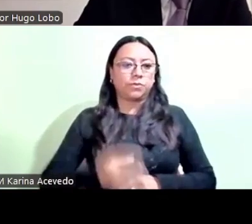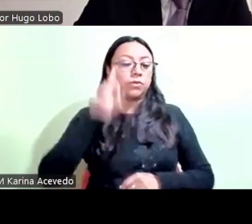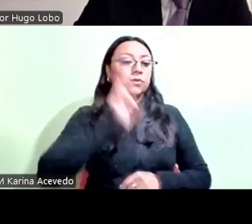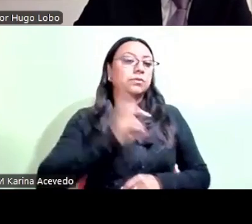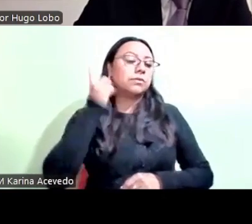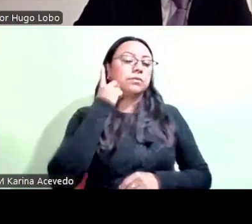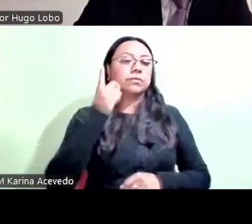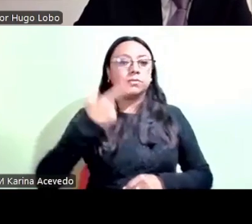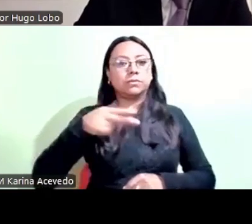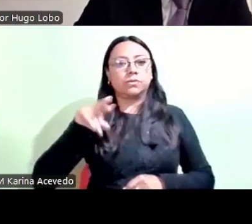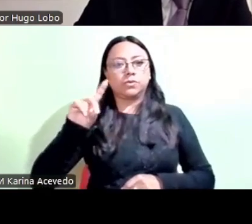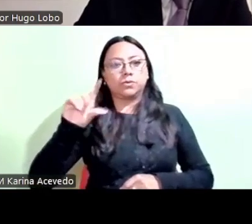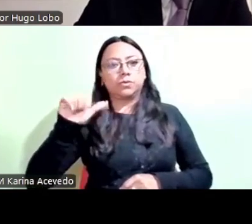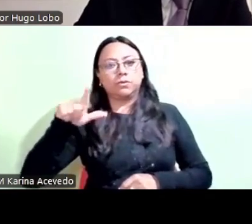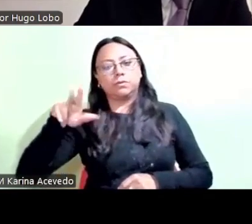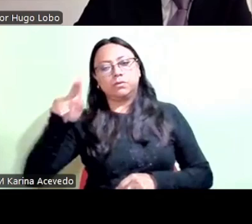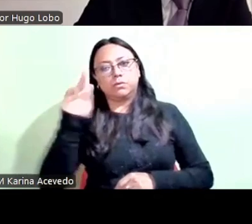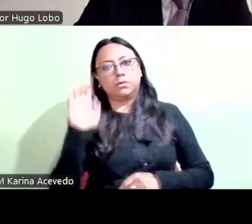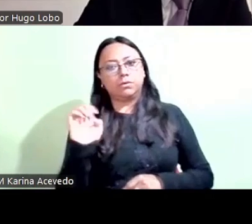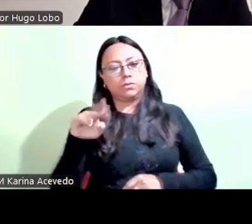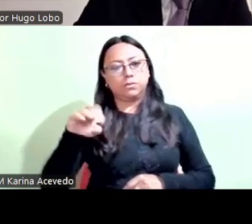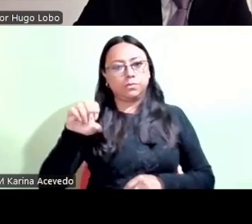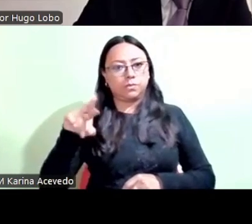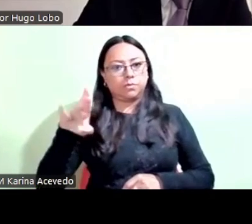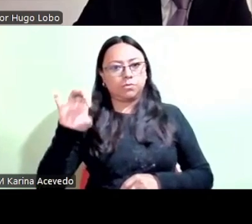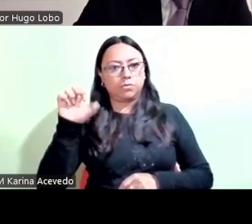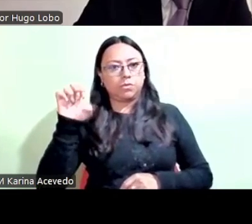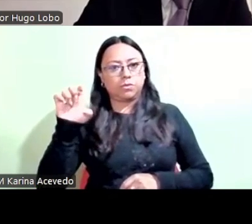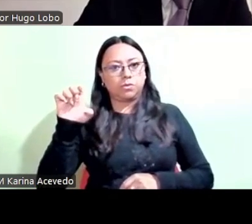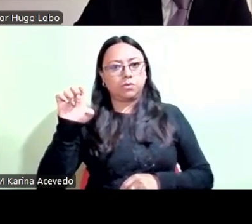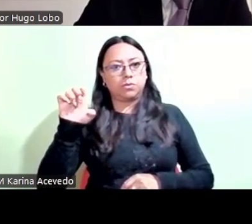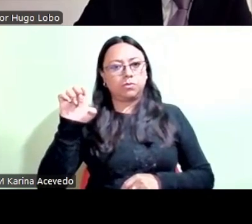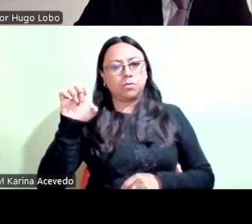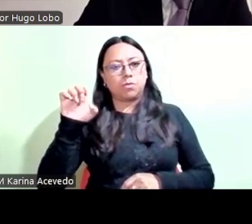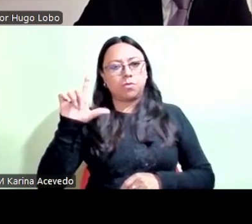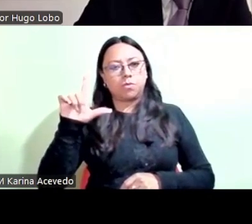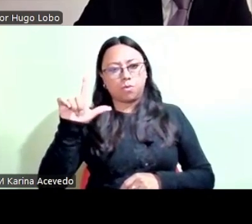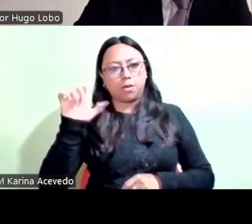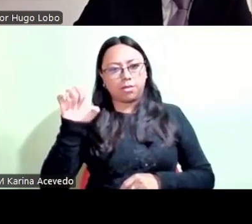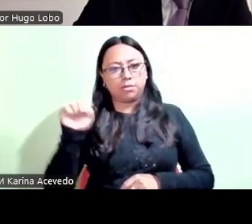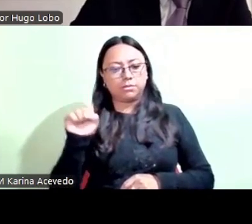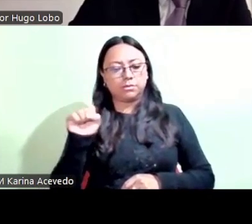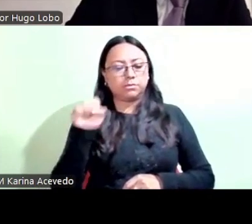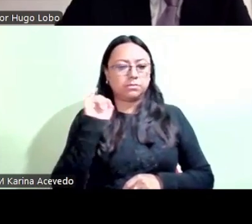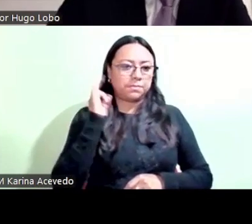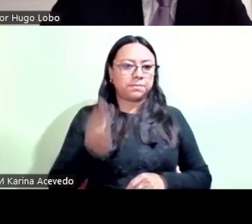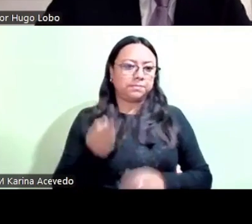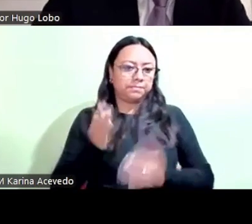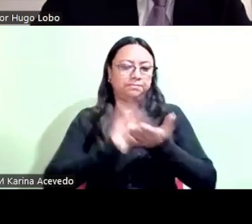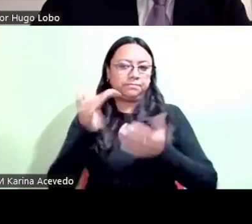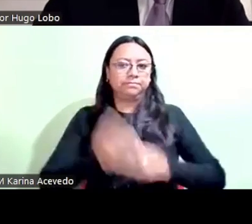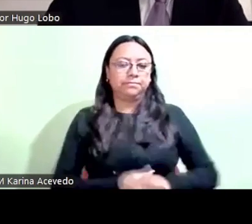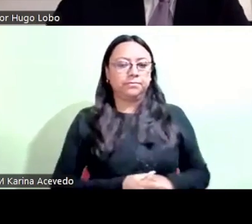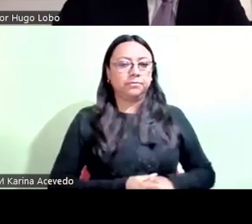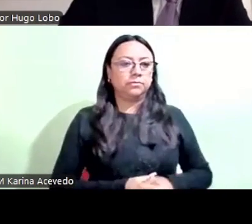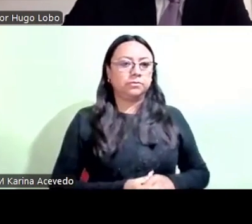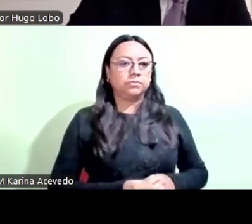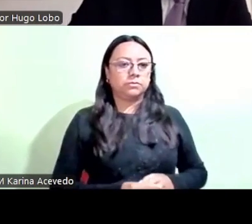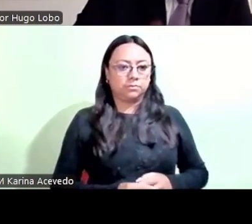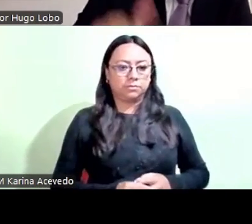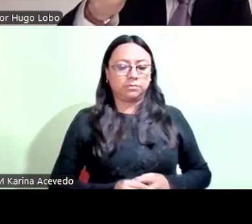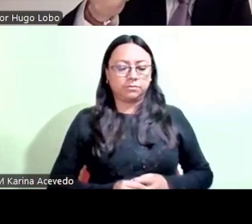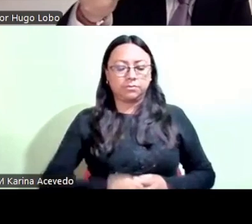María Guadalupe Morales Rubio. A favor. Gracias, diputada. Diputado ¿Sí se Nazario